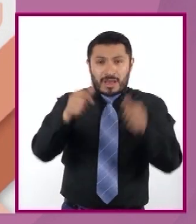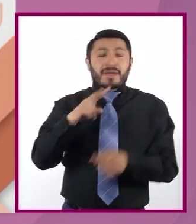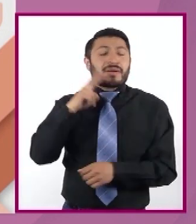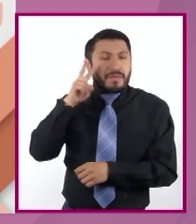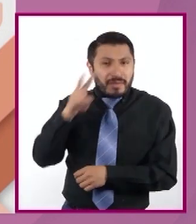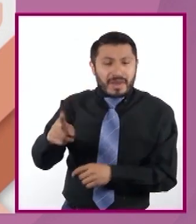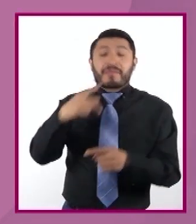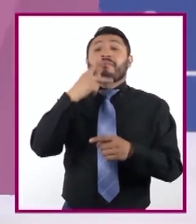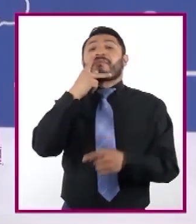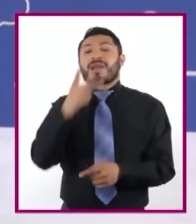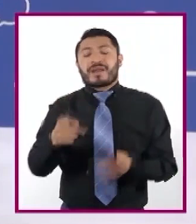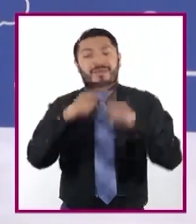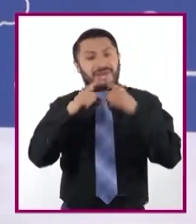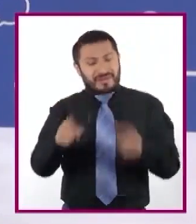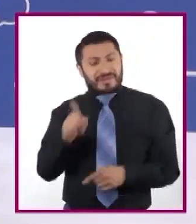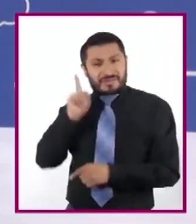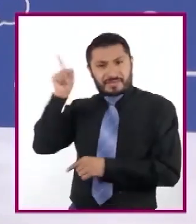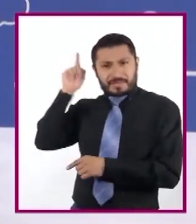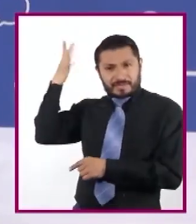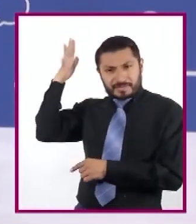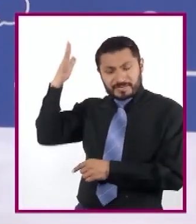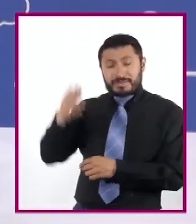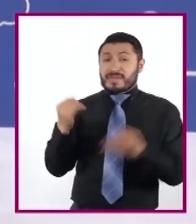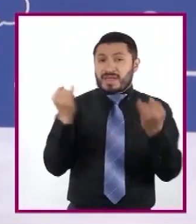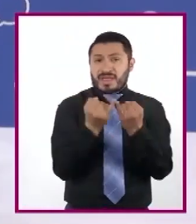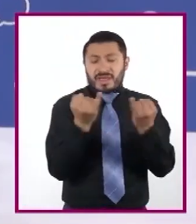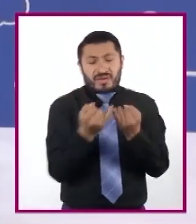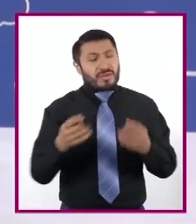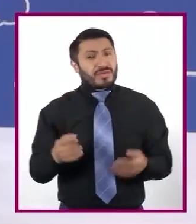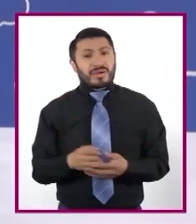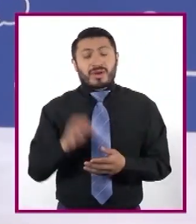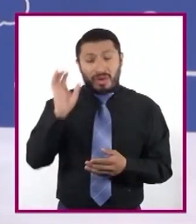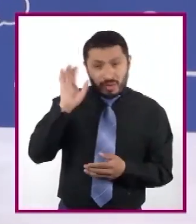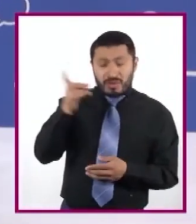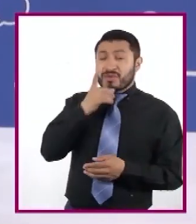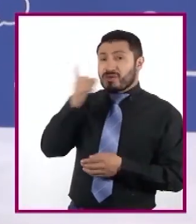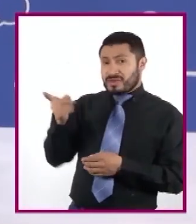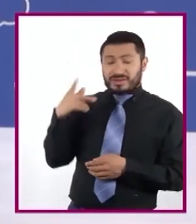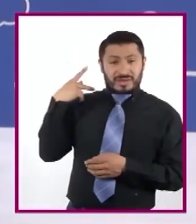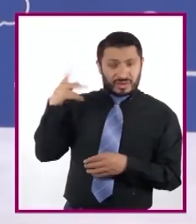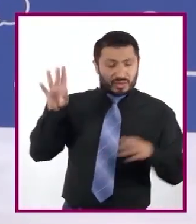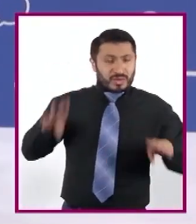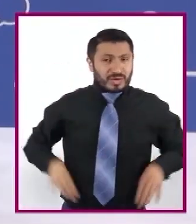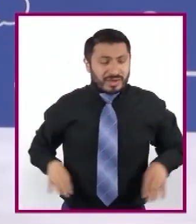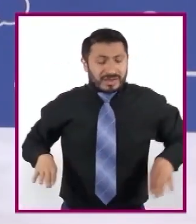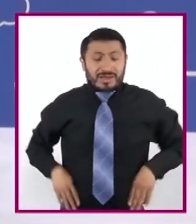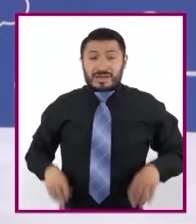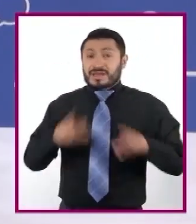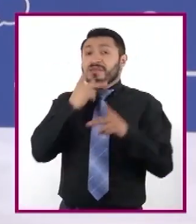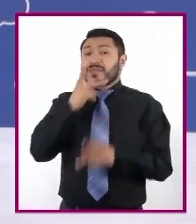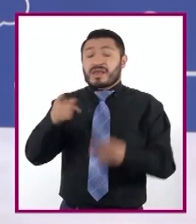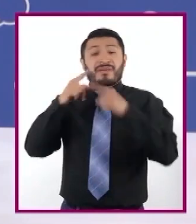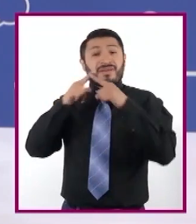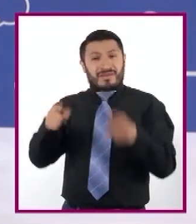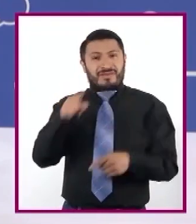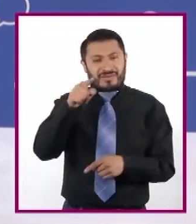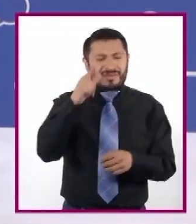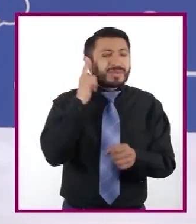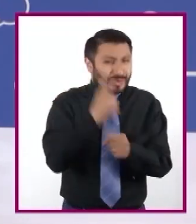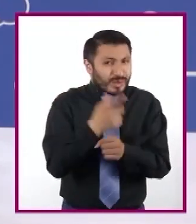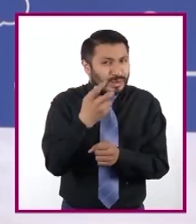cuando nos referimos directamente al Sol, sino que lo hicimos también cuando mencionamos sus características. ¿Se dieron cuenta en